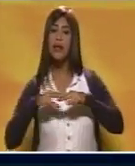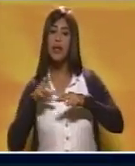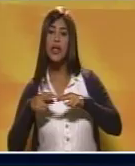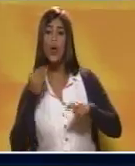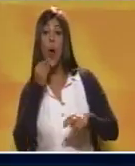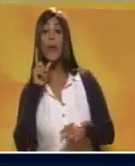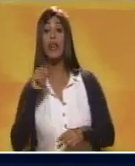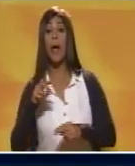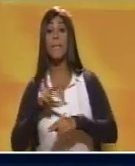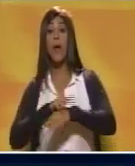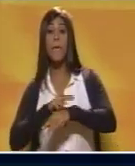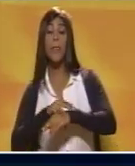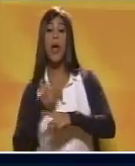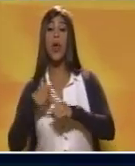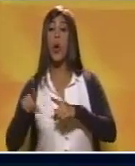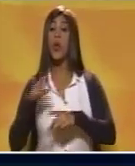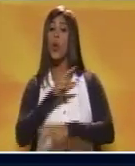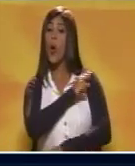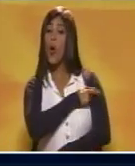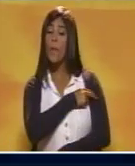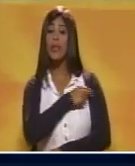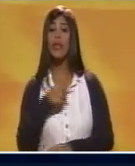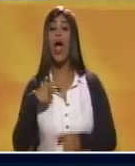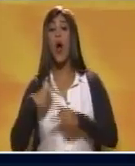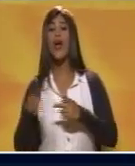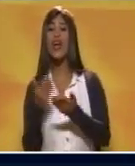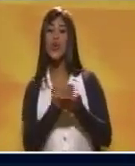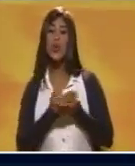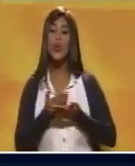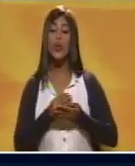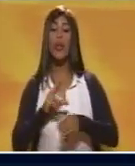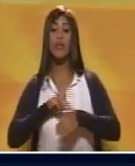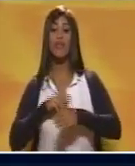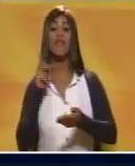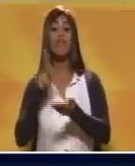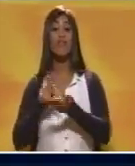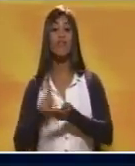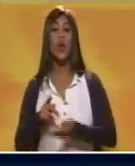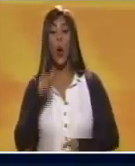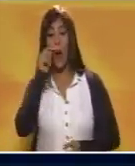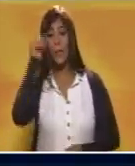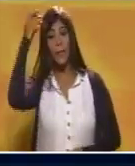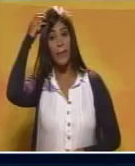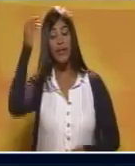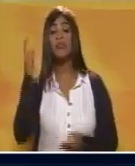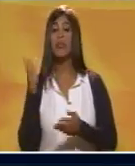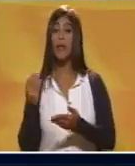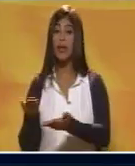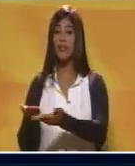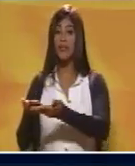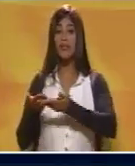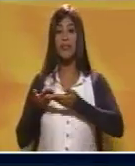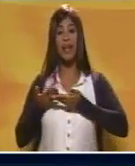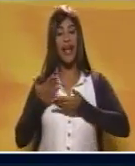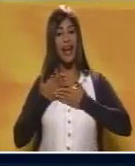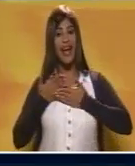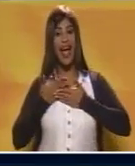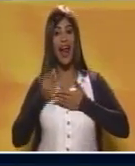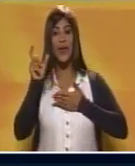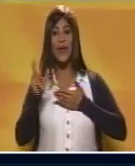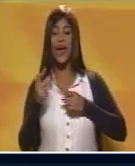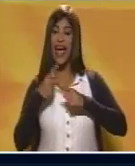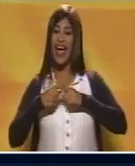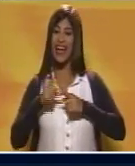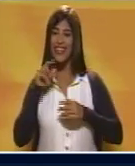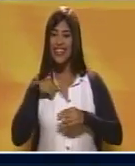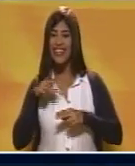médico, así como con los estudiantes de medicina presentes. Harry recibió además un emotivo regalo, pues una ex